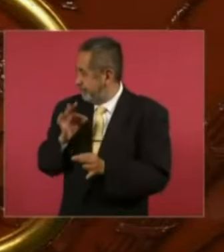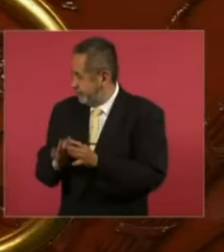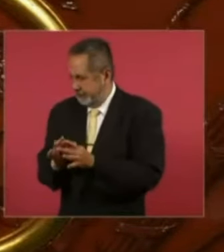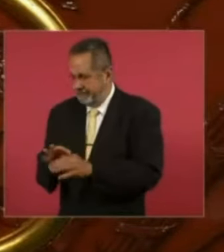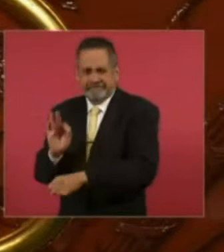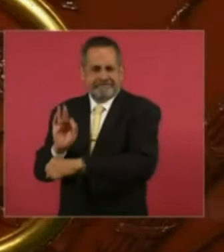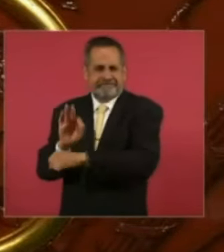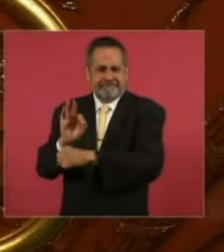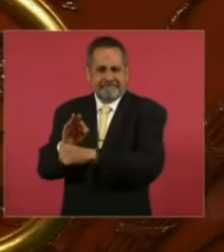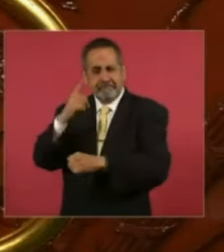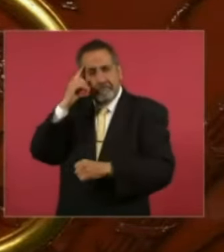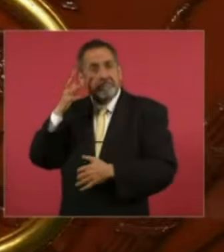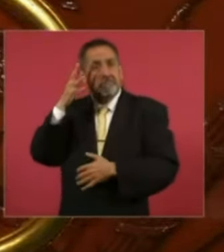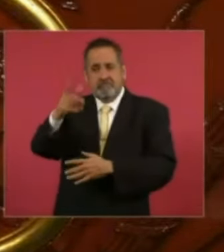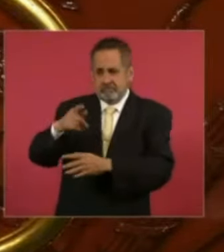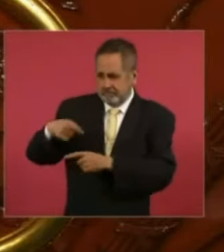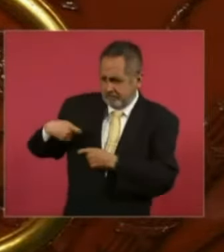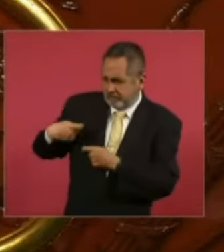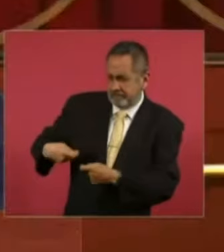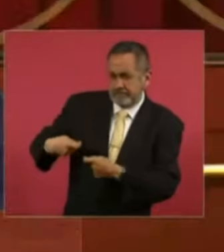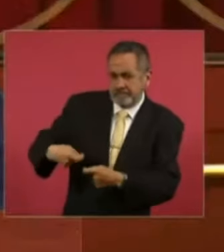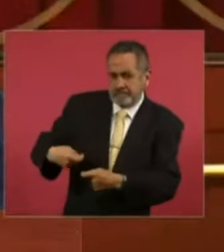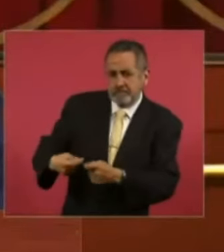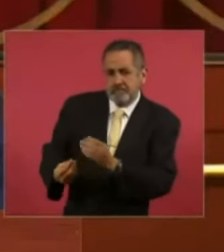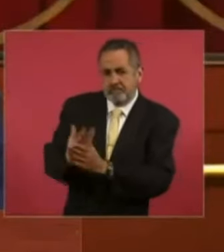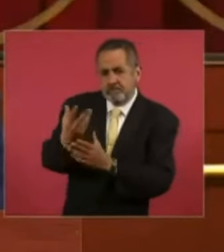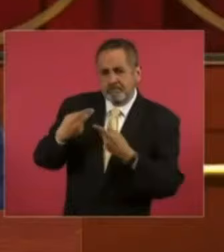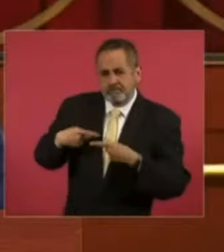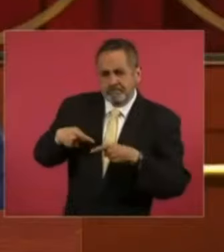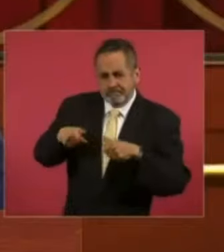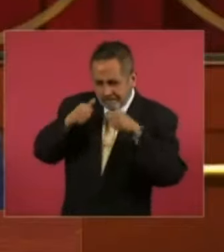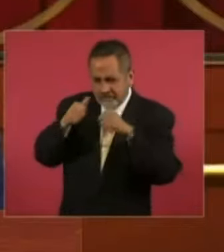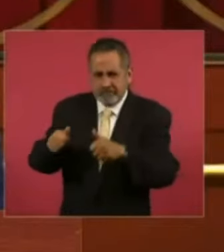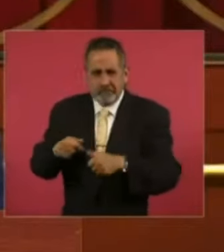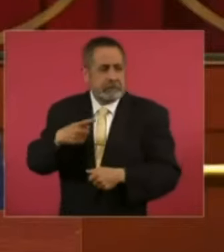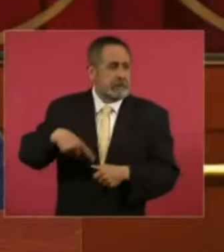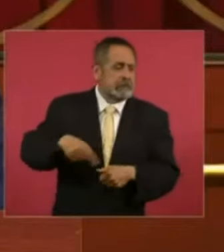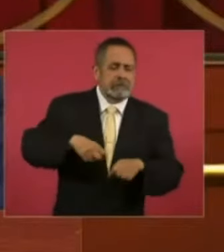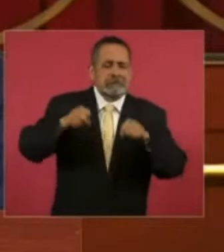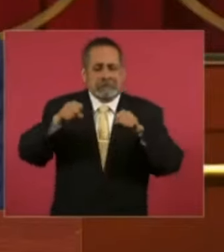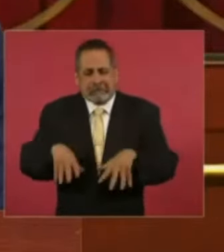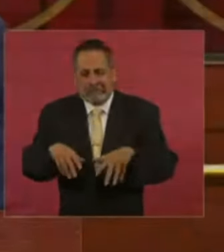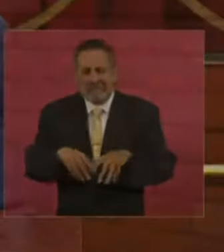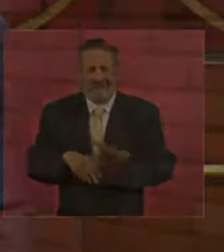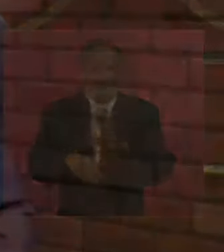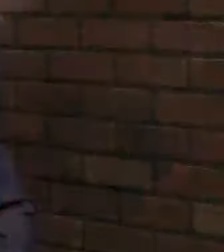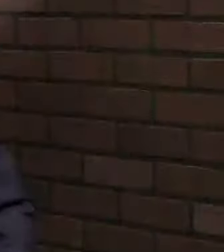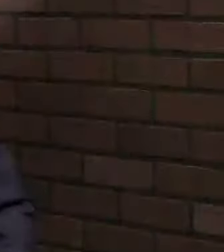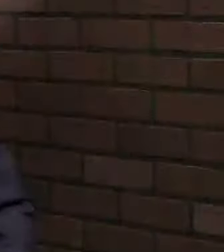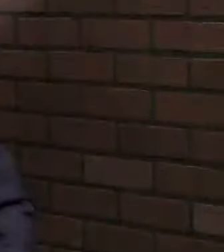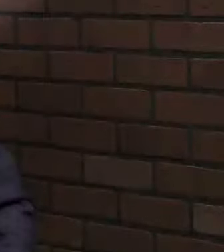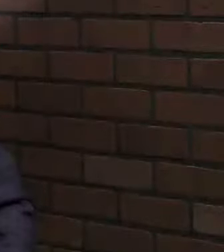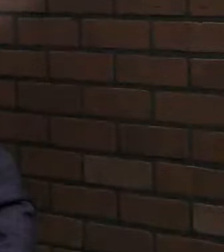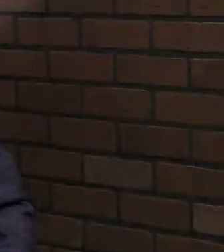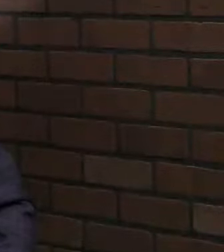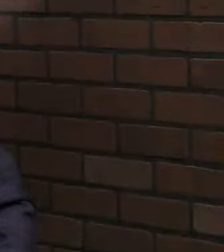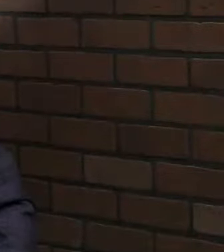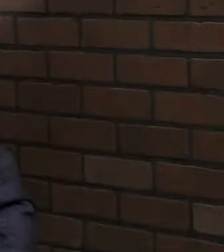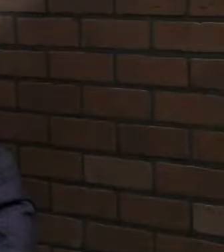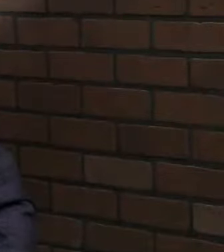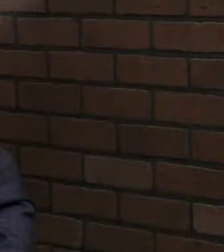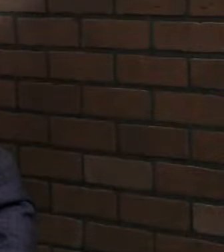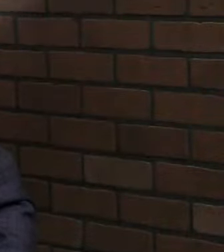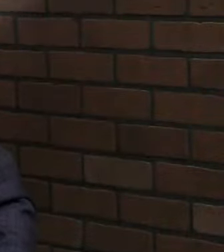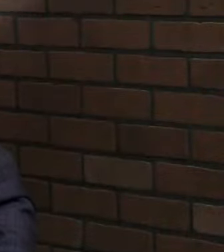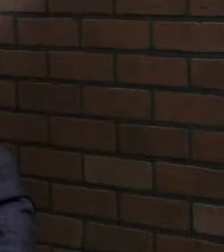las reformas de pensiones. Todo este tramo es de seguridad social. Todo es sobre la seguridad social. Revertir